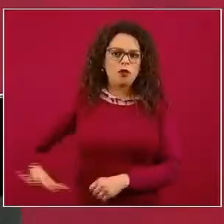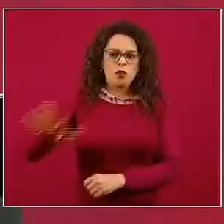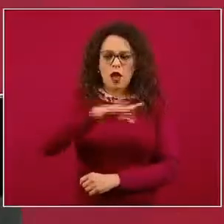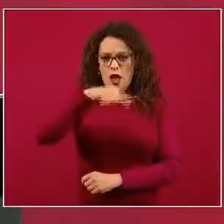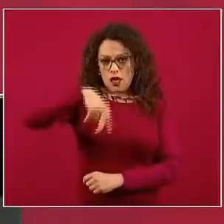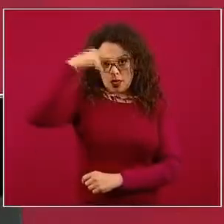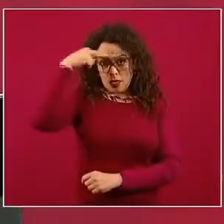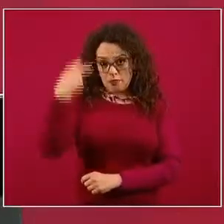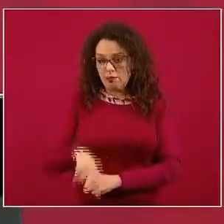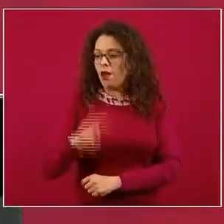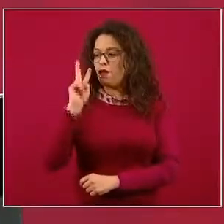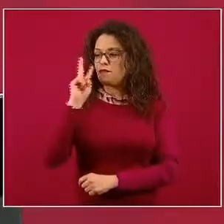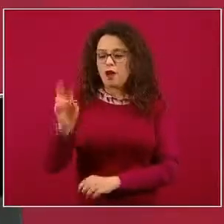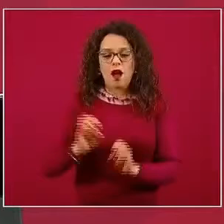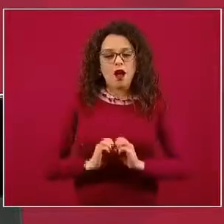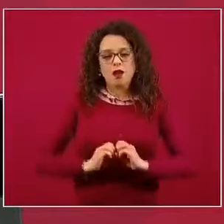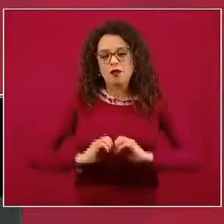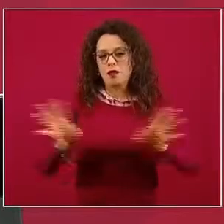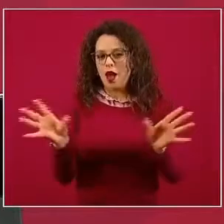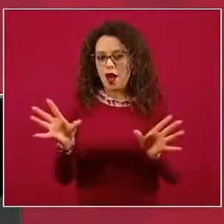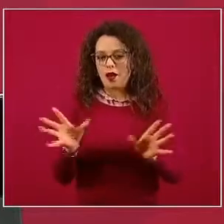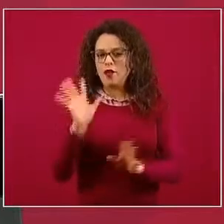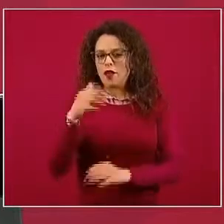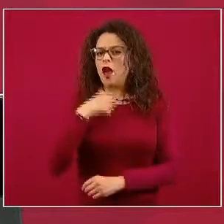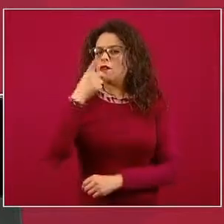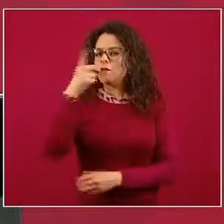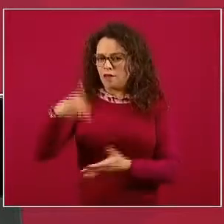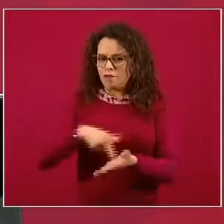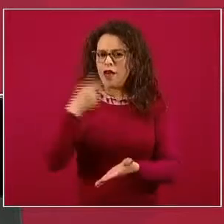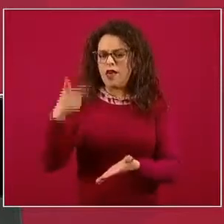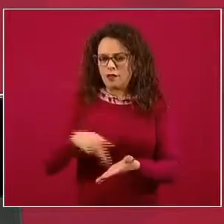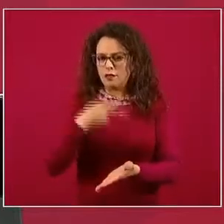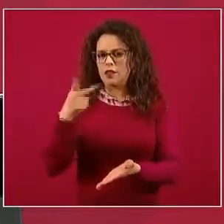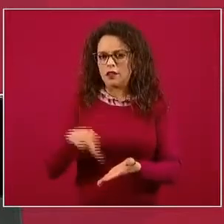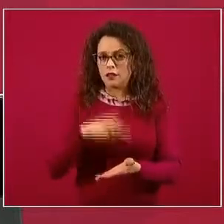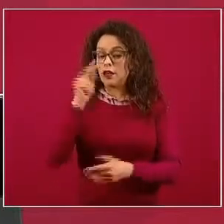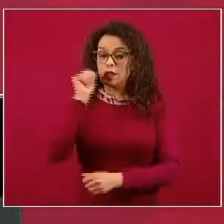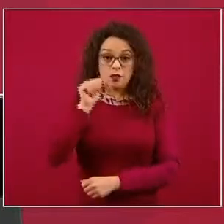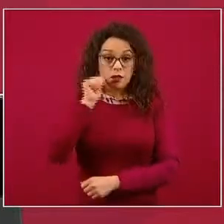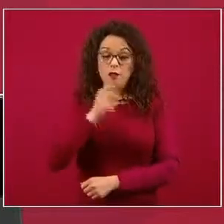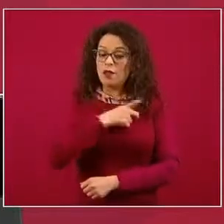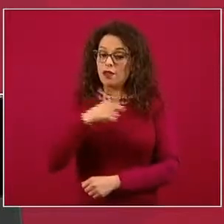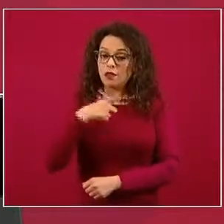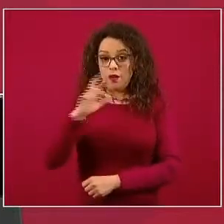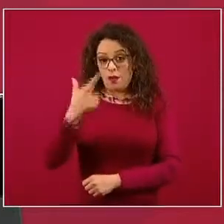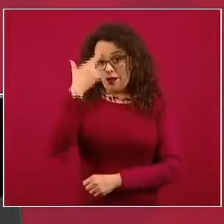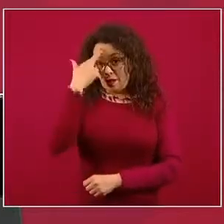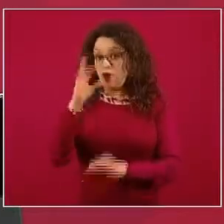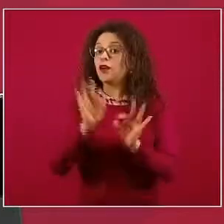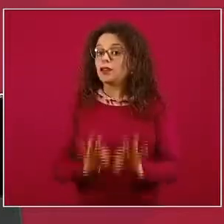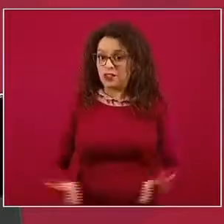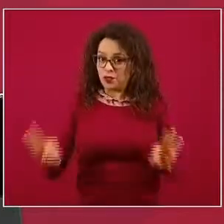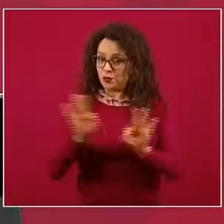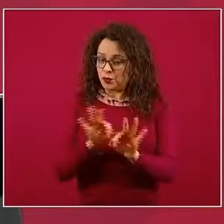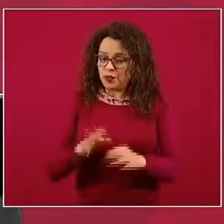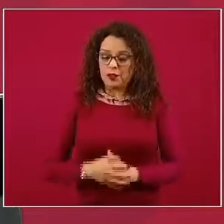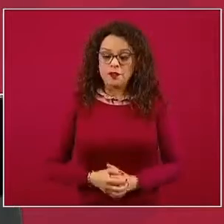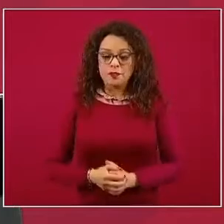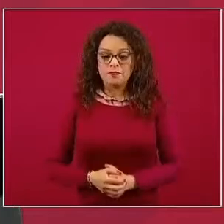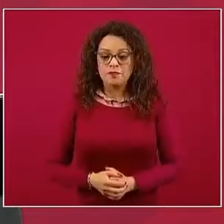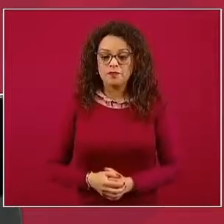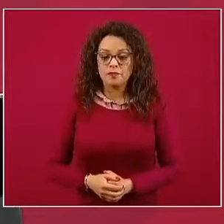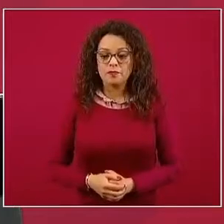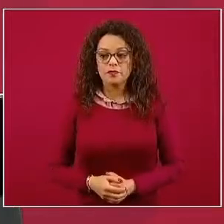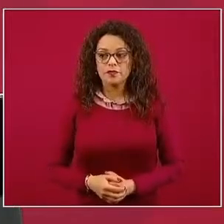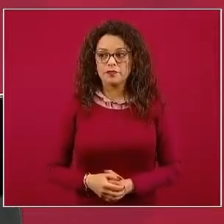México es muy notorio, es muy característico, lo hemos dicho varias veces, siempre es muy importante recordarlo. La distribución